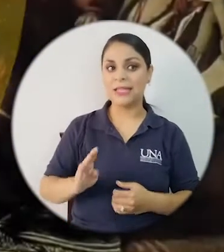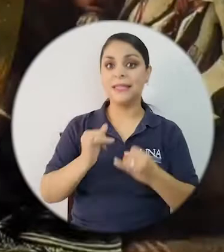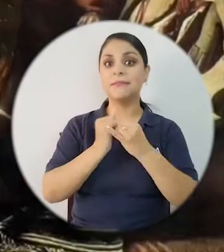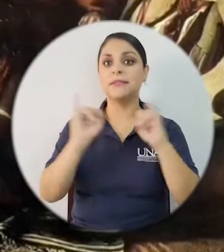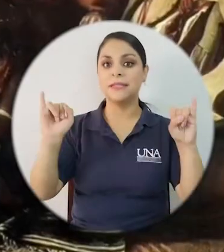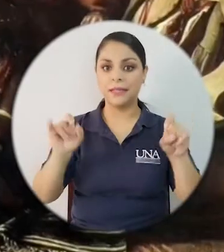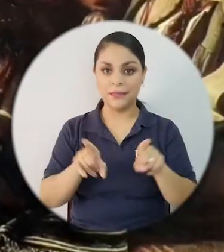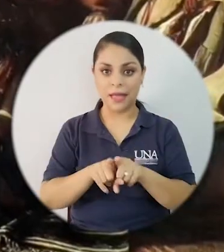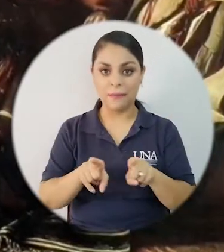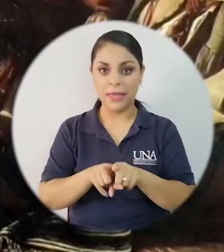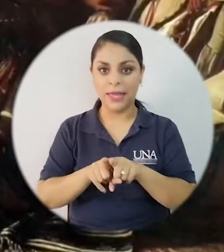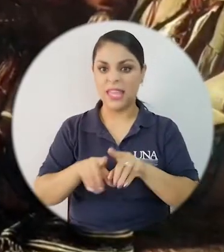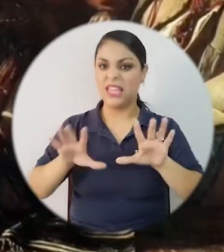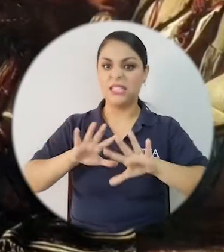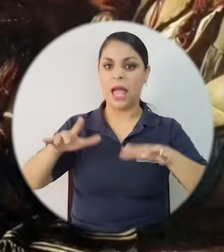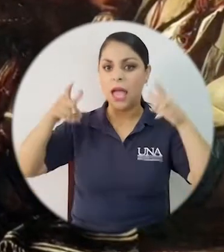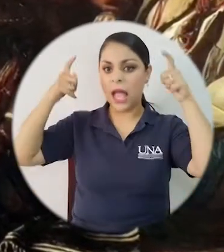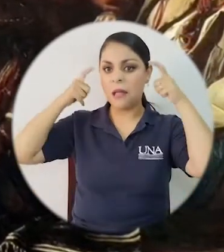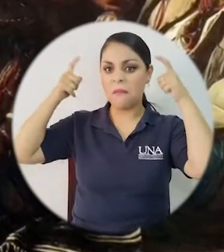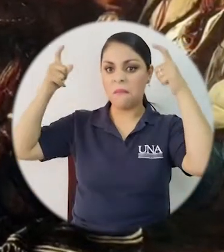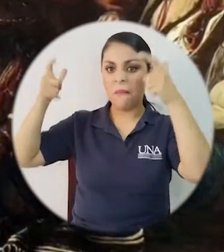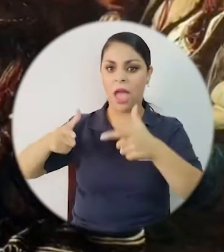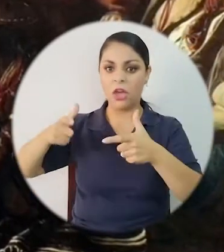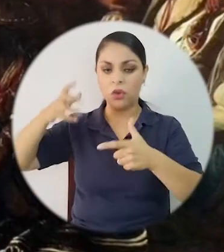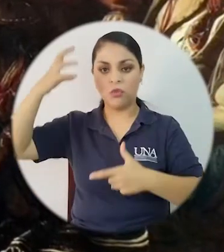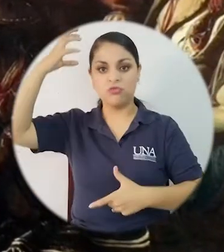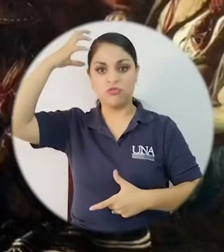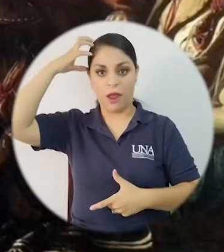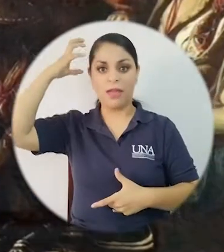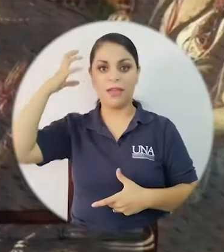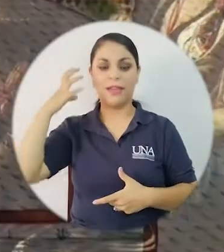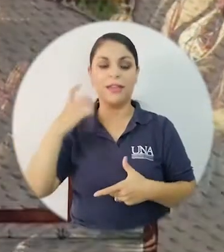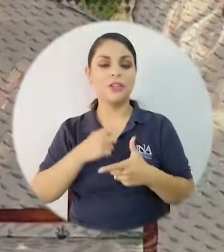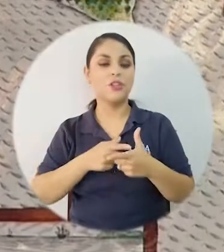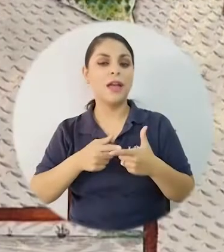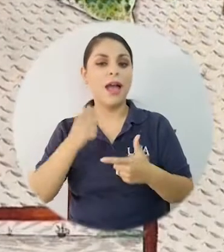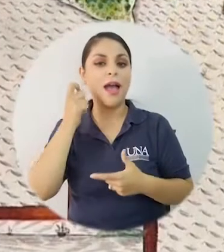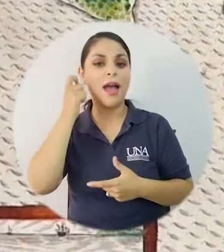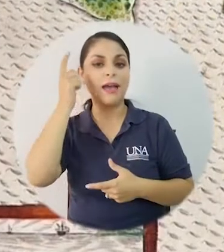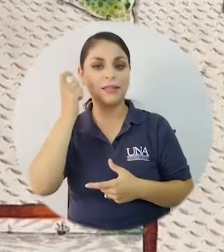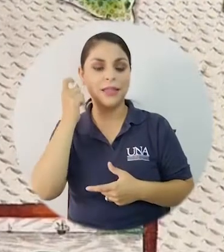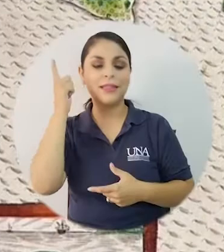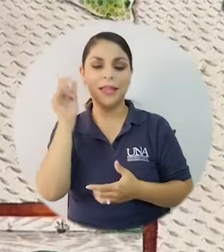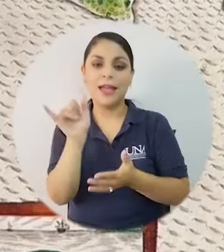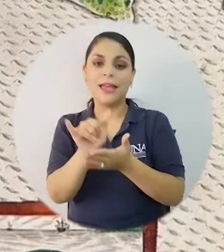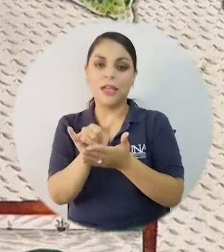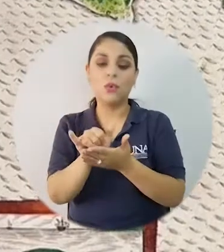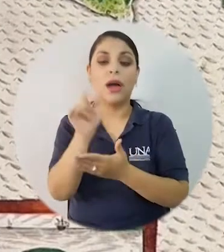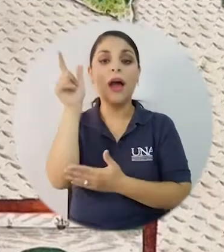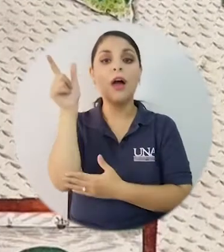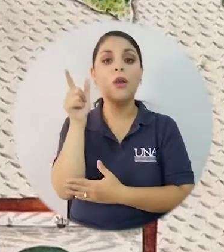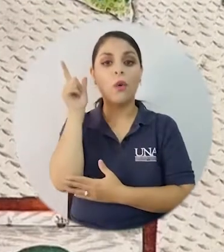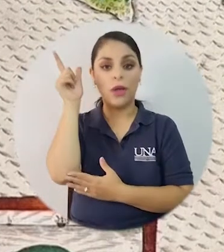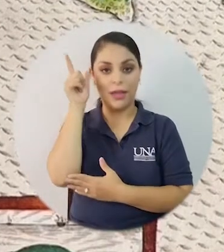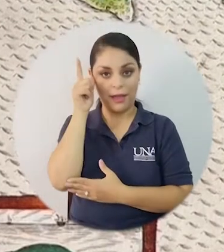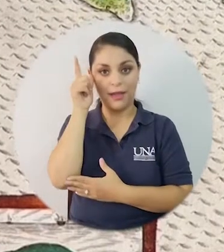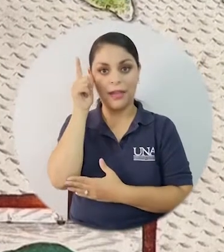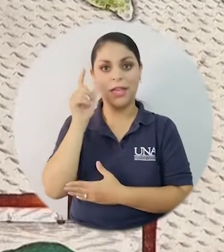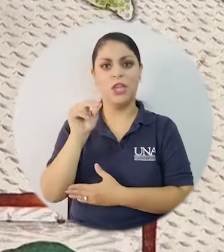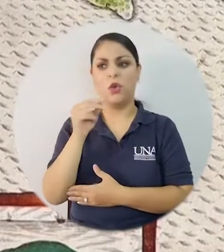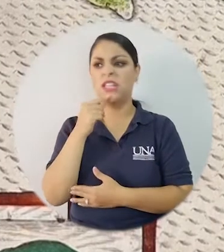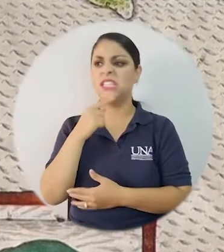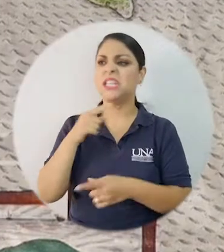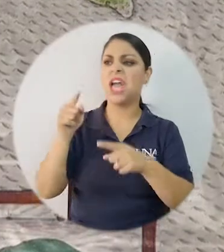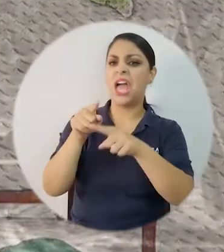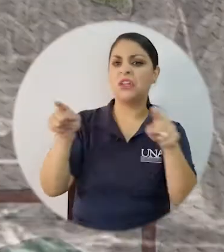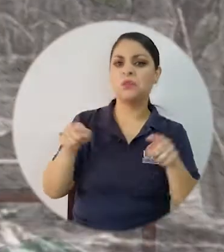Brasil se independiza y que de una vez inmediato imperio como tal, con rey. Bueno, entonces hay que entender que esa es una lógica y no decir de